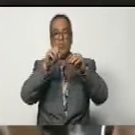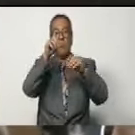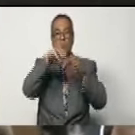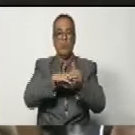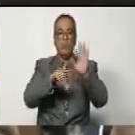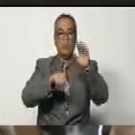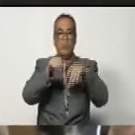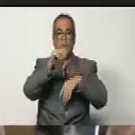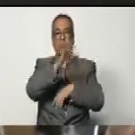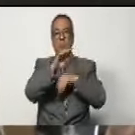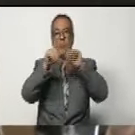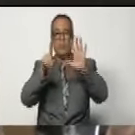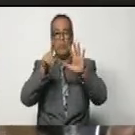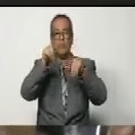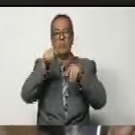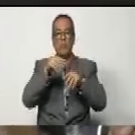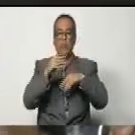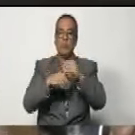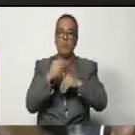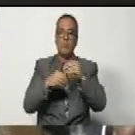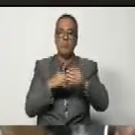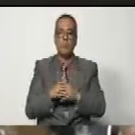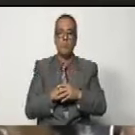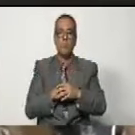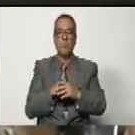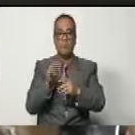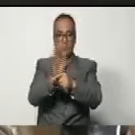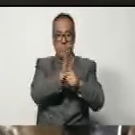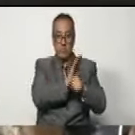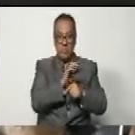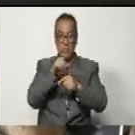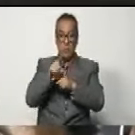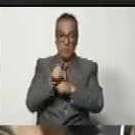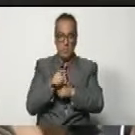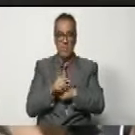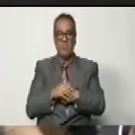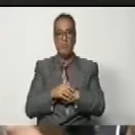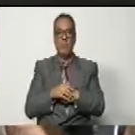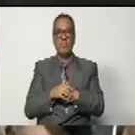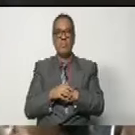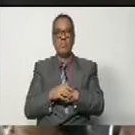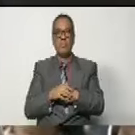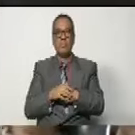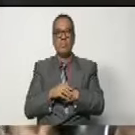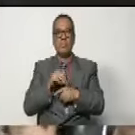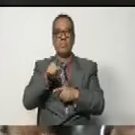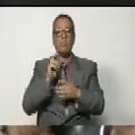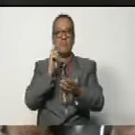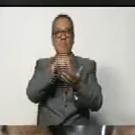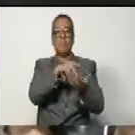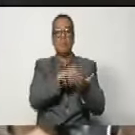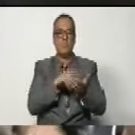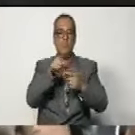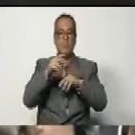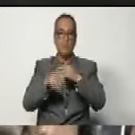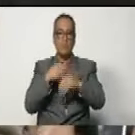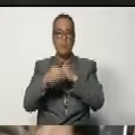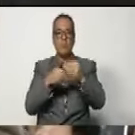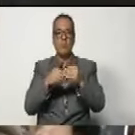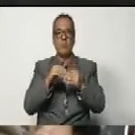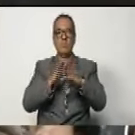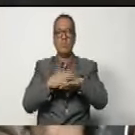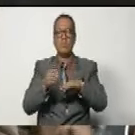de 1846 establece protecciones hacia los que acudieran. Y eso es lo que implica porque